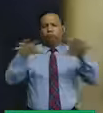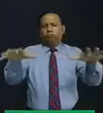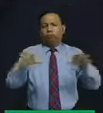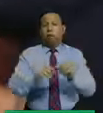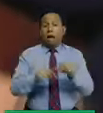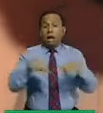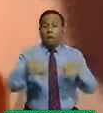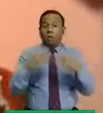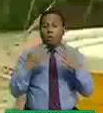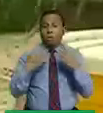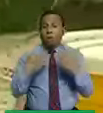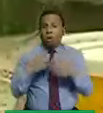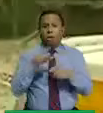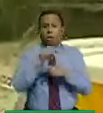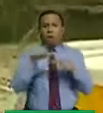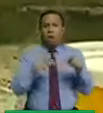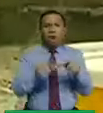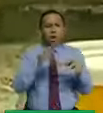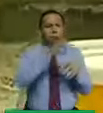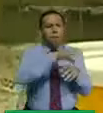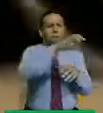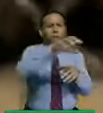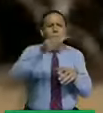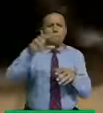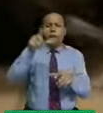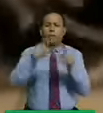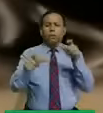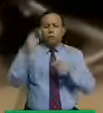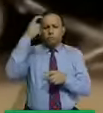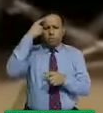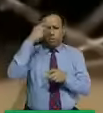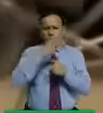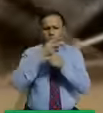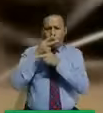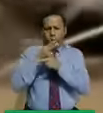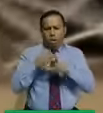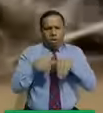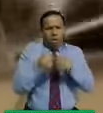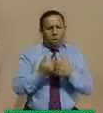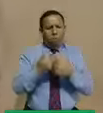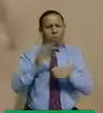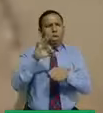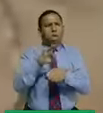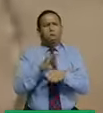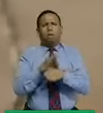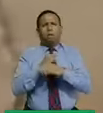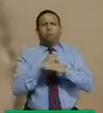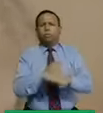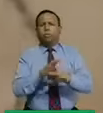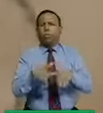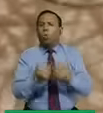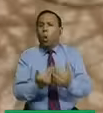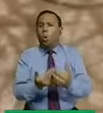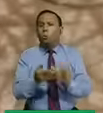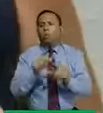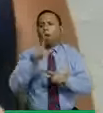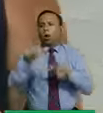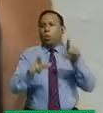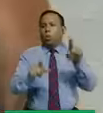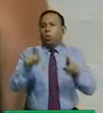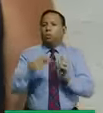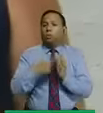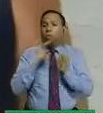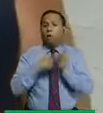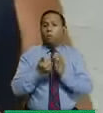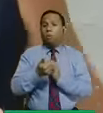sectores de Guayaquil también piensan en las medidas que adoptarán en los próximos días para cuidarse del mosquito portador de esa enfermedad.